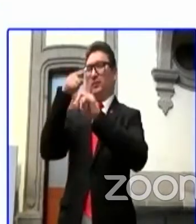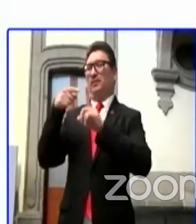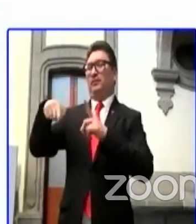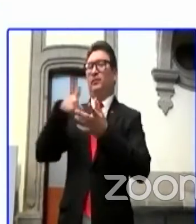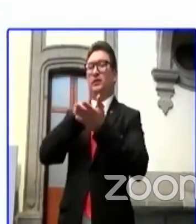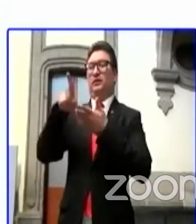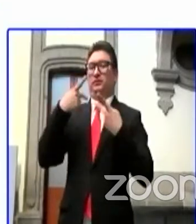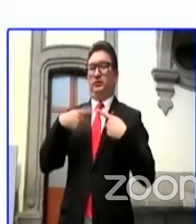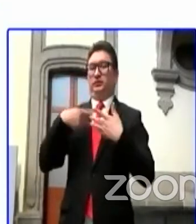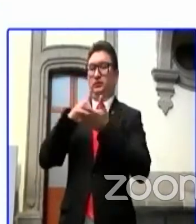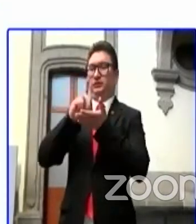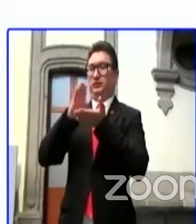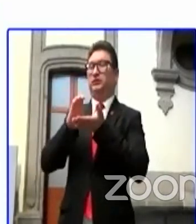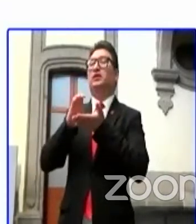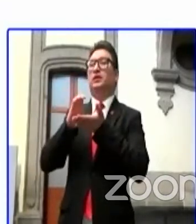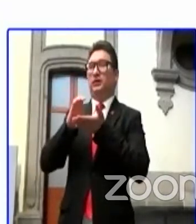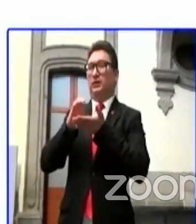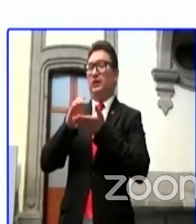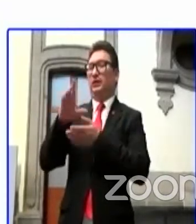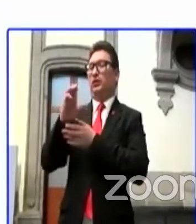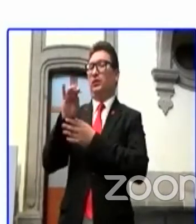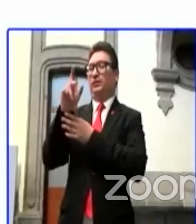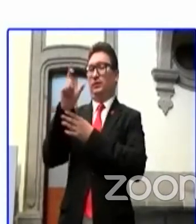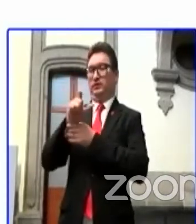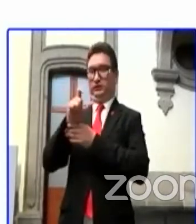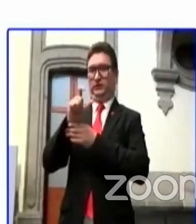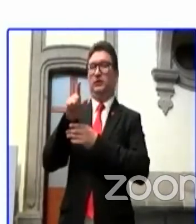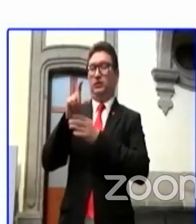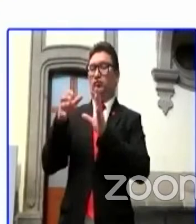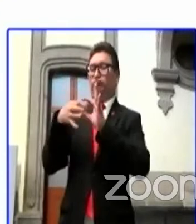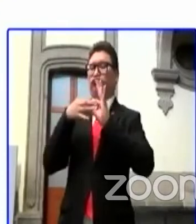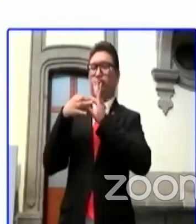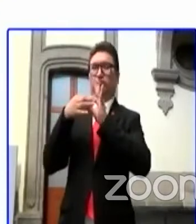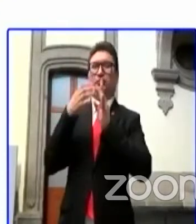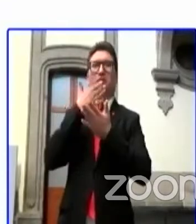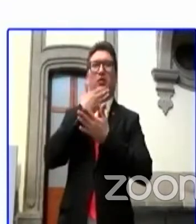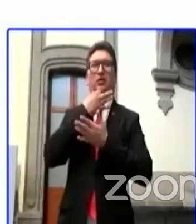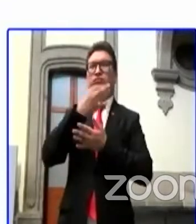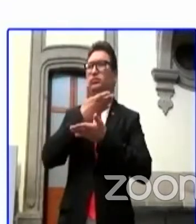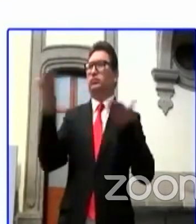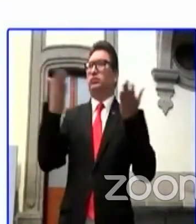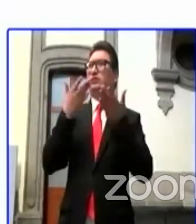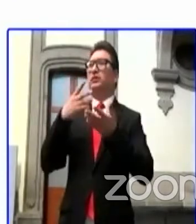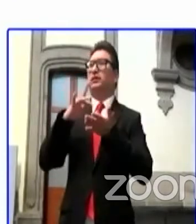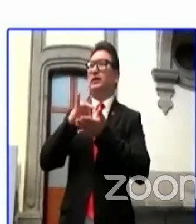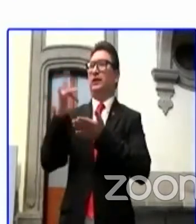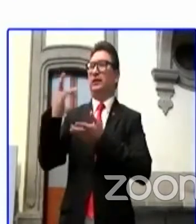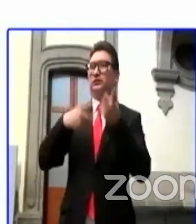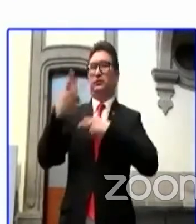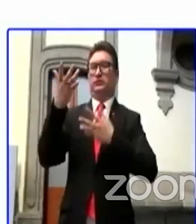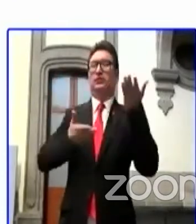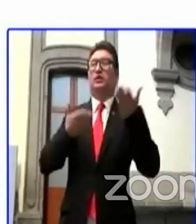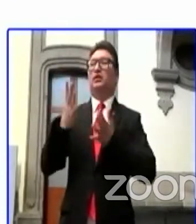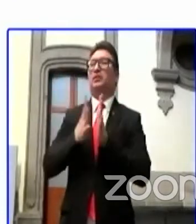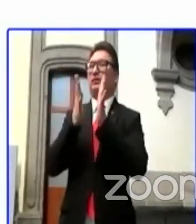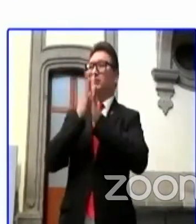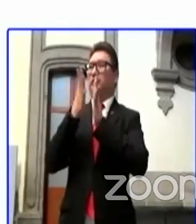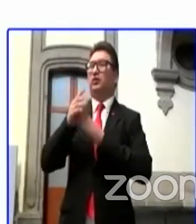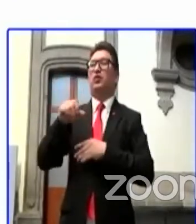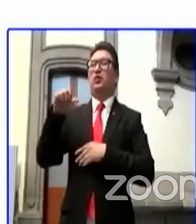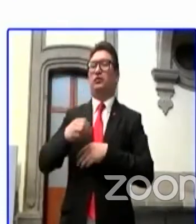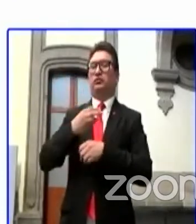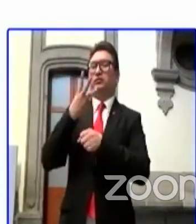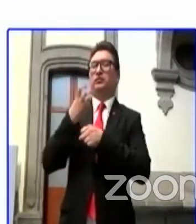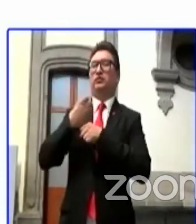Personas con Discapacidad, COAMEX, agradecen su presencia y su participación en el desarrollo del Tercer